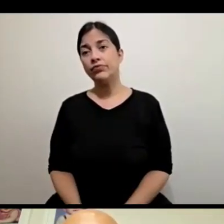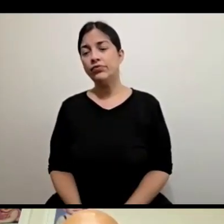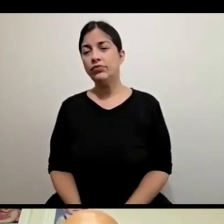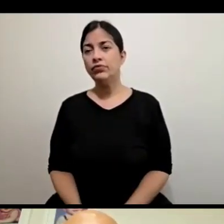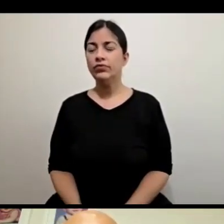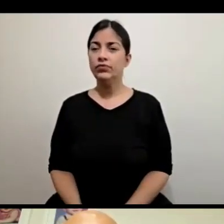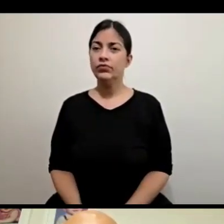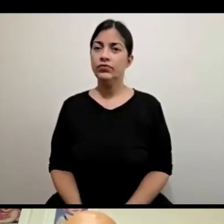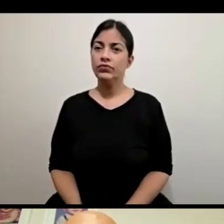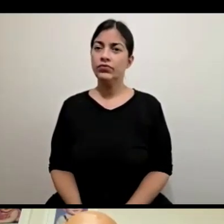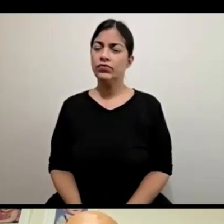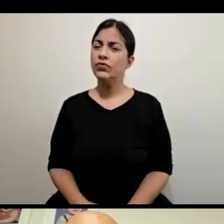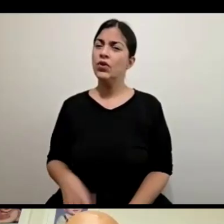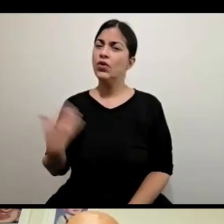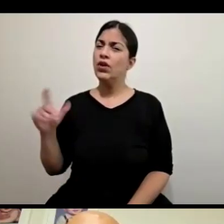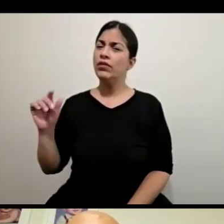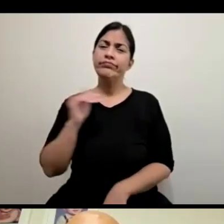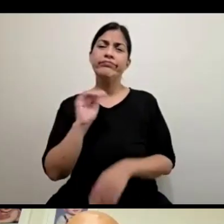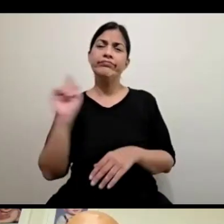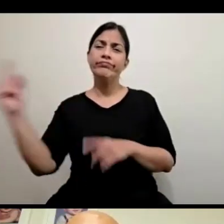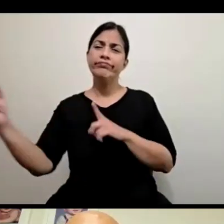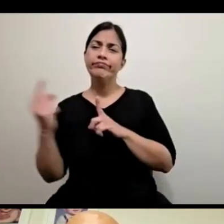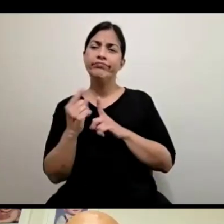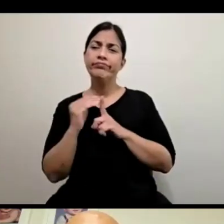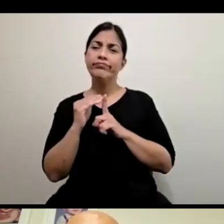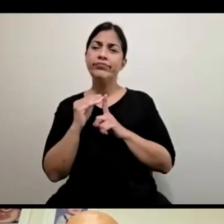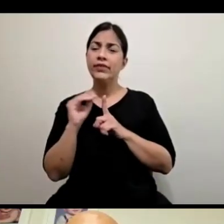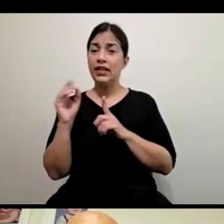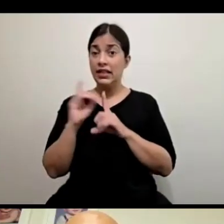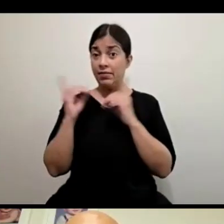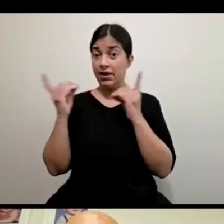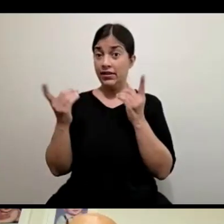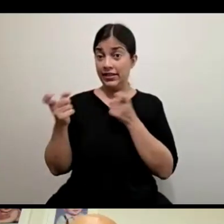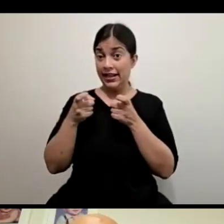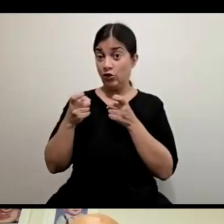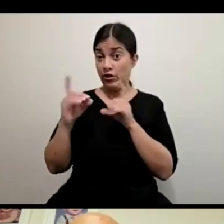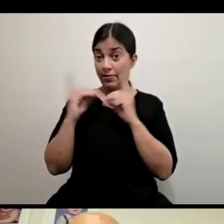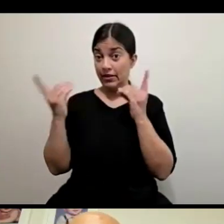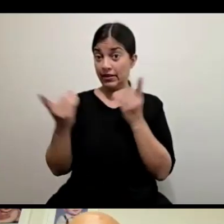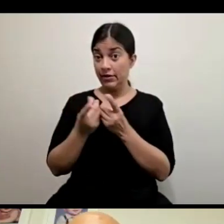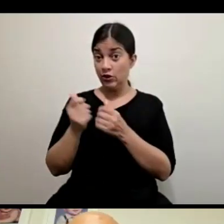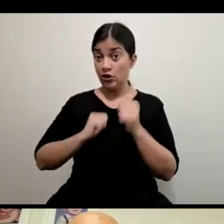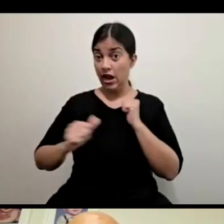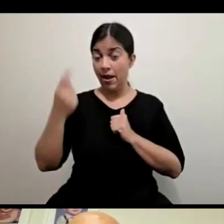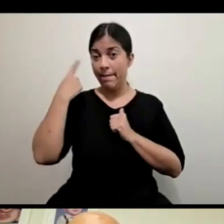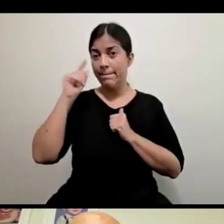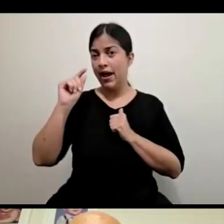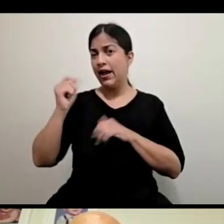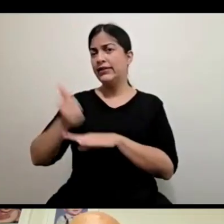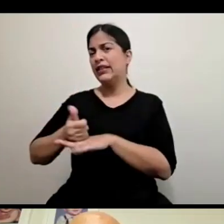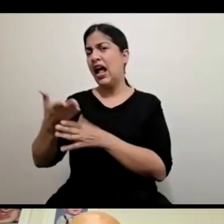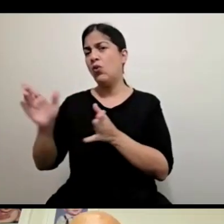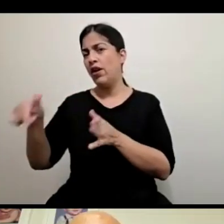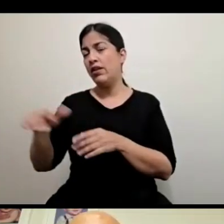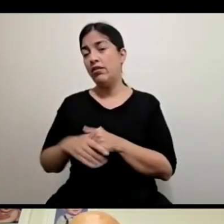Hubo un acercamiento de parte del director del departamento de drama. Para hacer algo allí, porque yo un poco que le